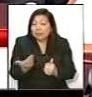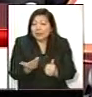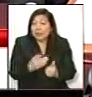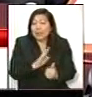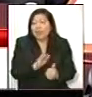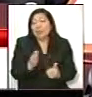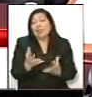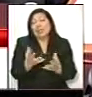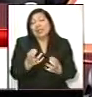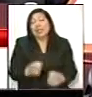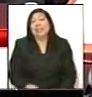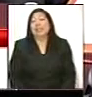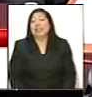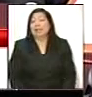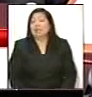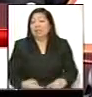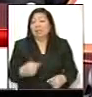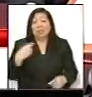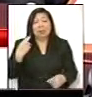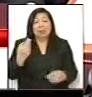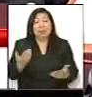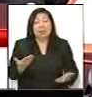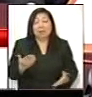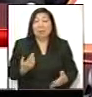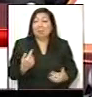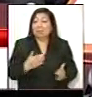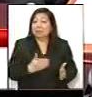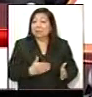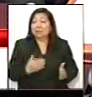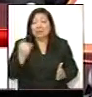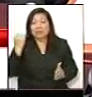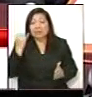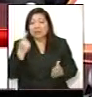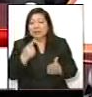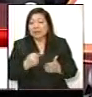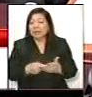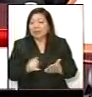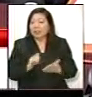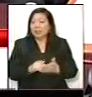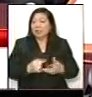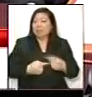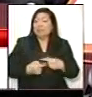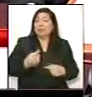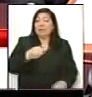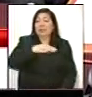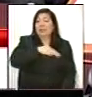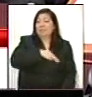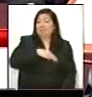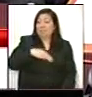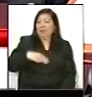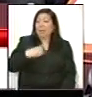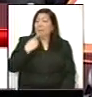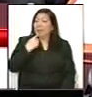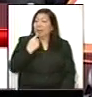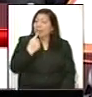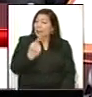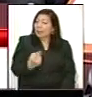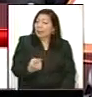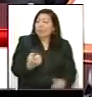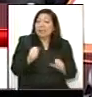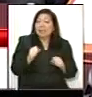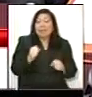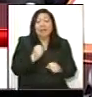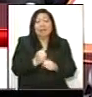ellos quieren en este debate político, por ahí salió la idea, entonces que venga el premier para que vea in situ si